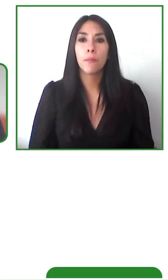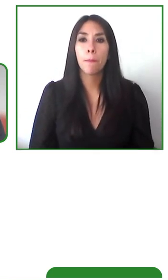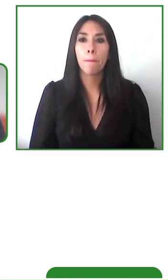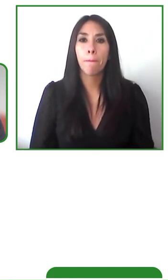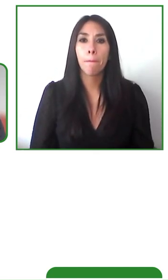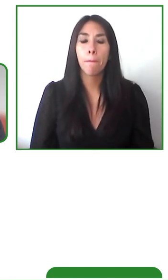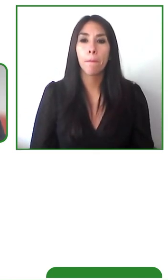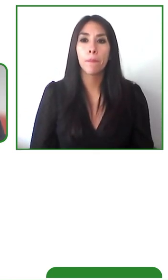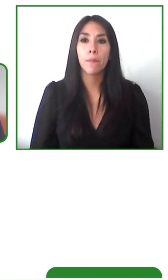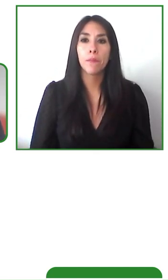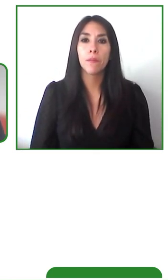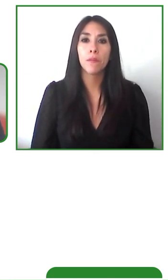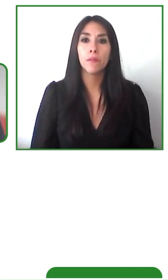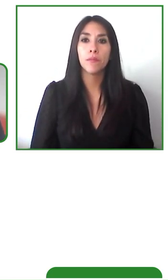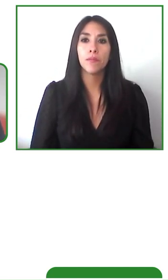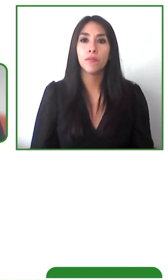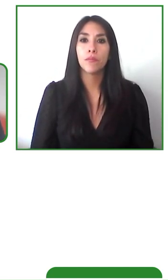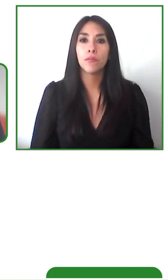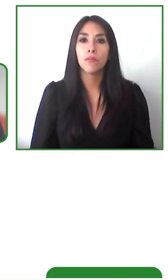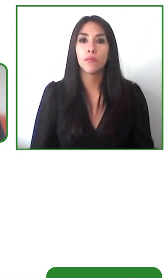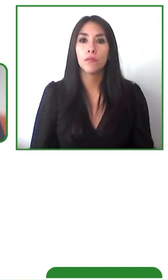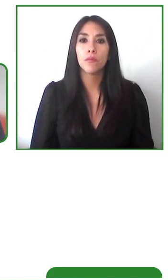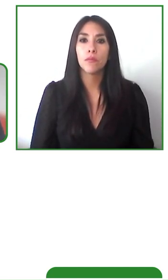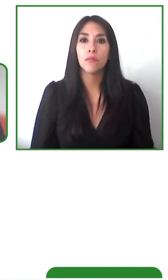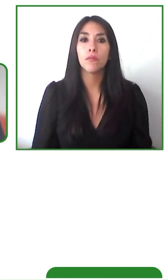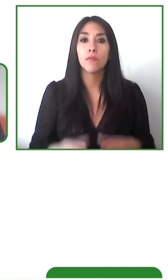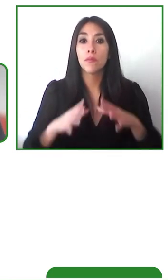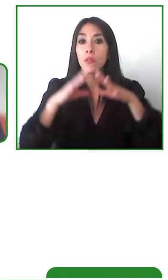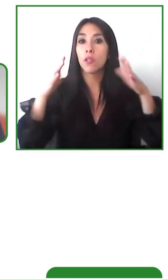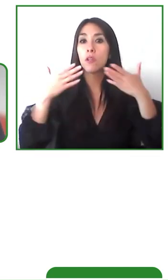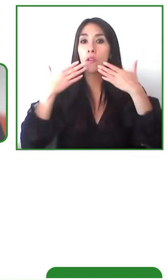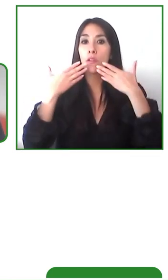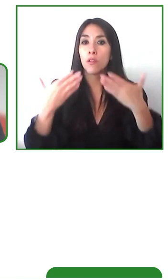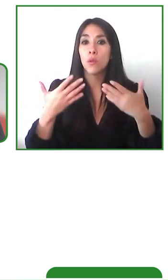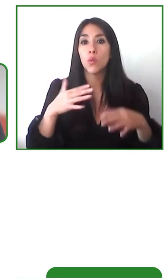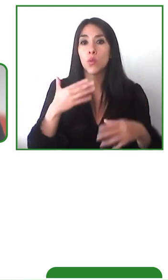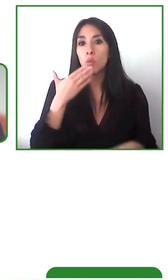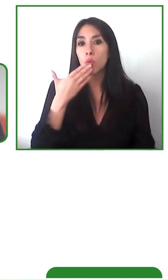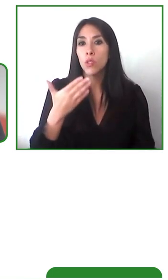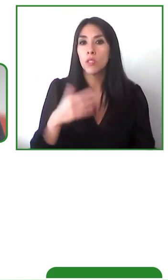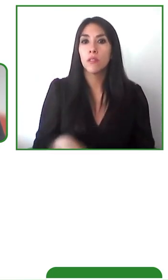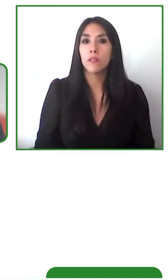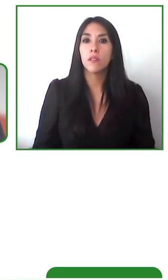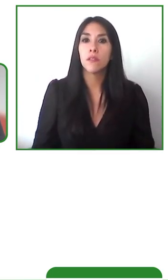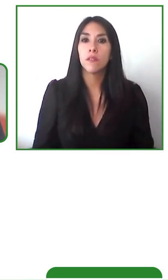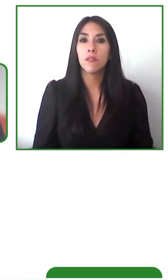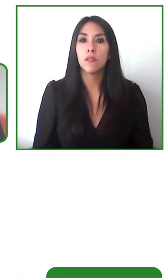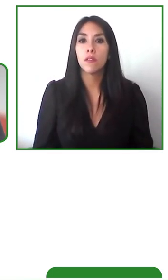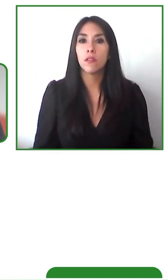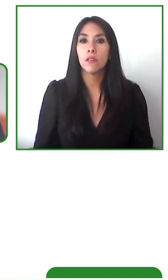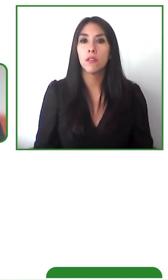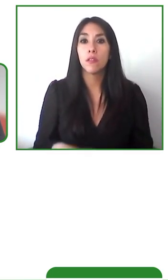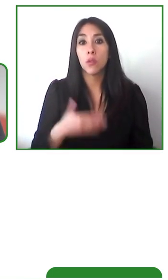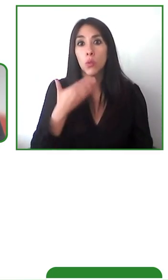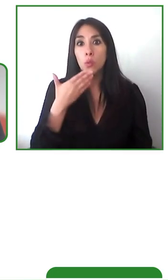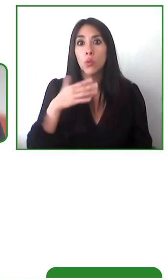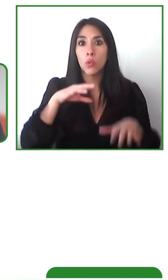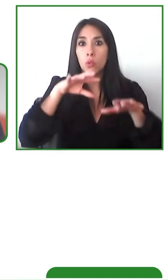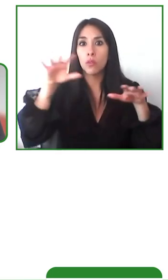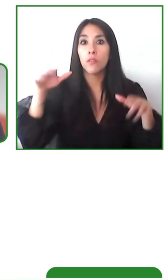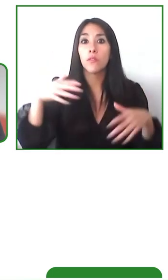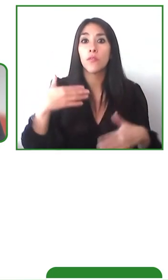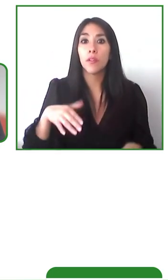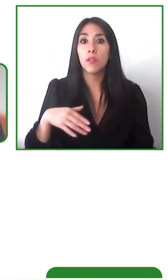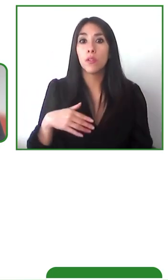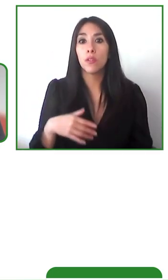Empezar de vivir, experimentar, entender, empatizar y, y después el compromiso con